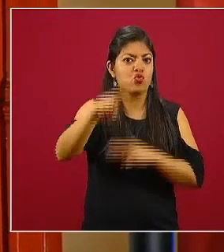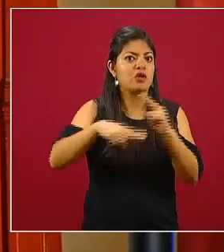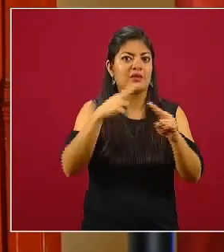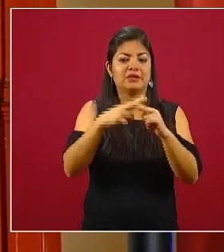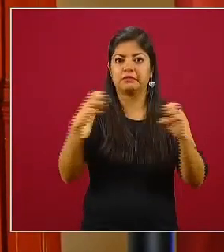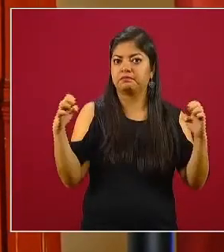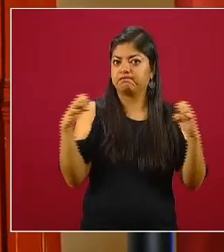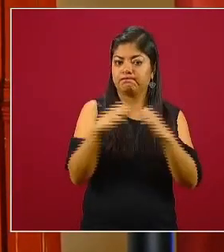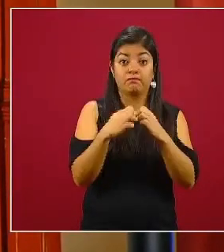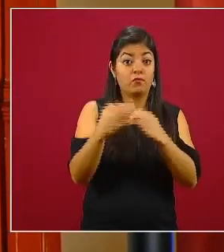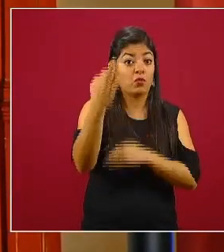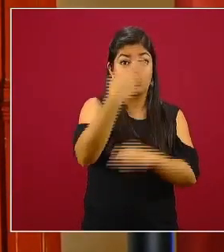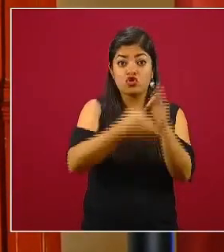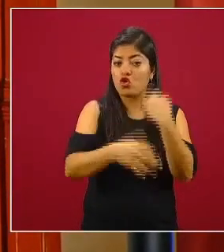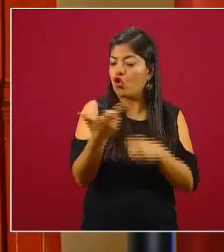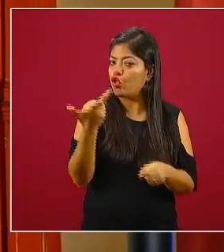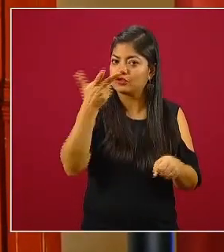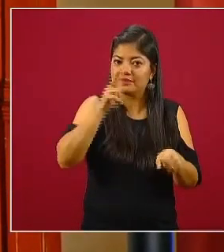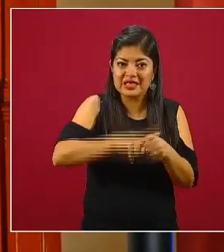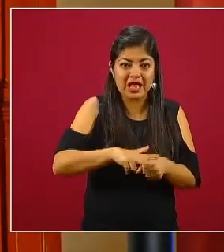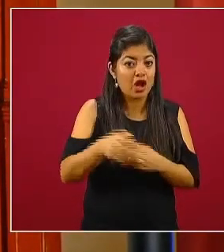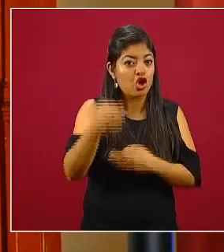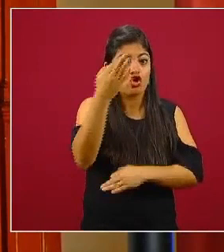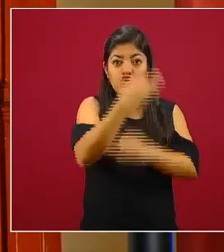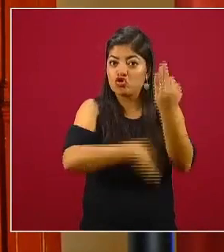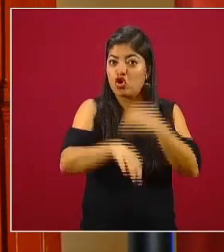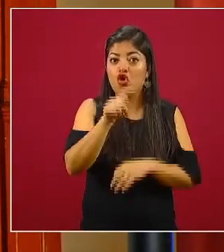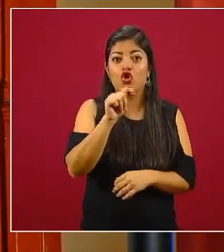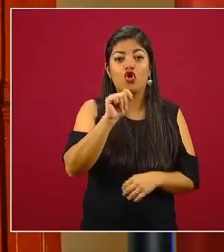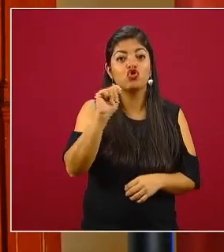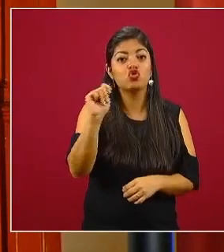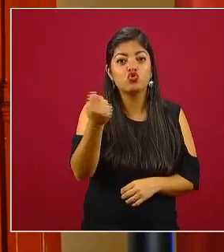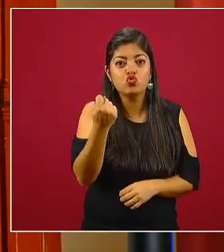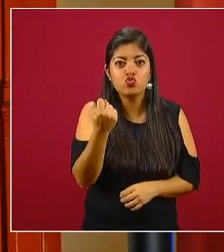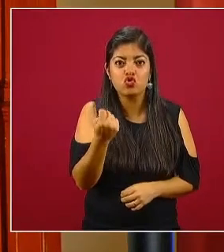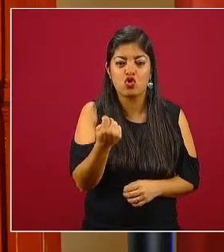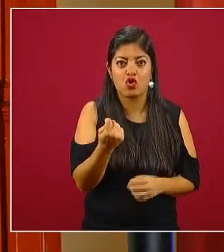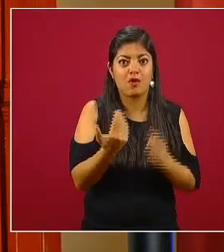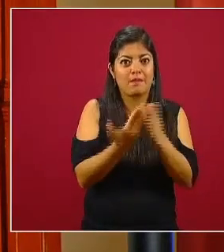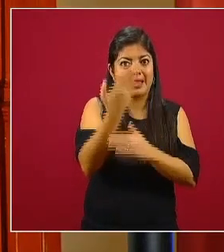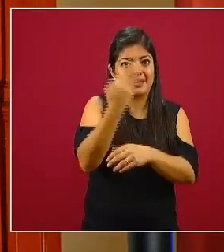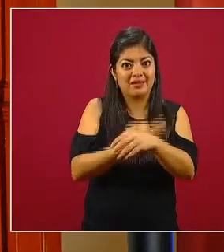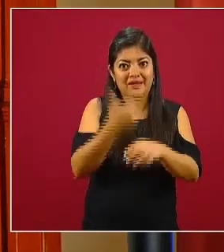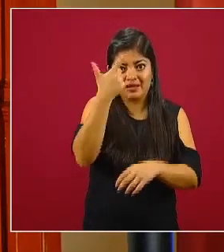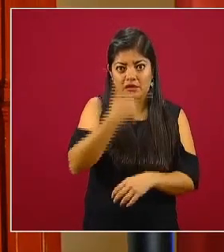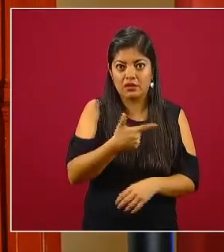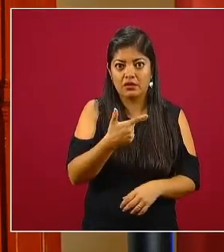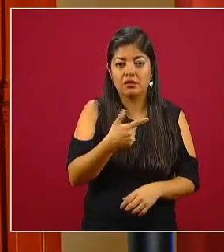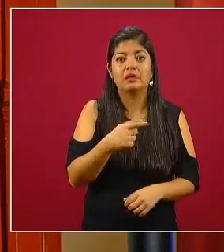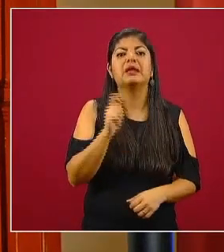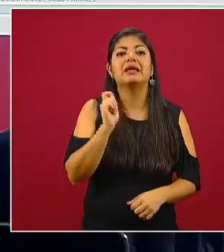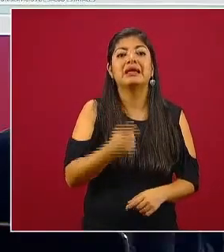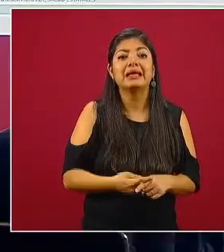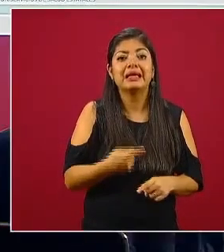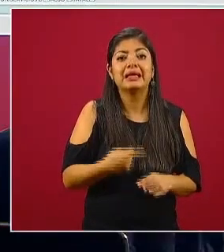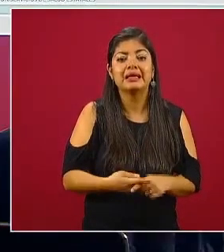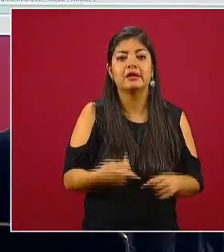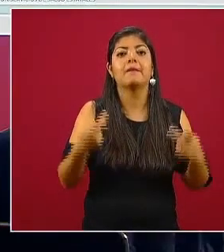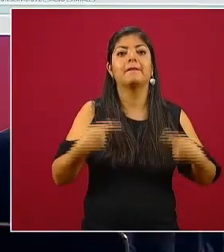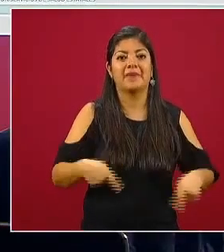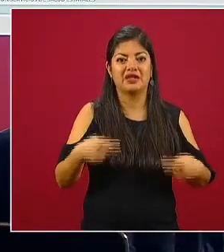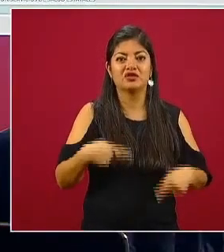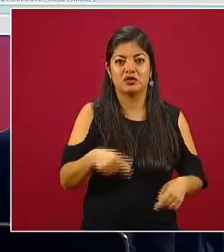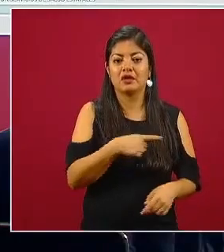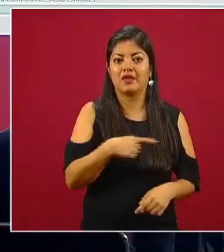hospitales, en todos los turnos, debe haber un grupo o al menos una persona que esté operando